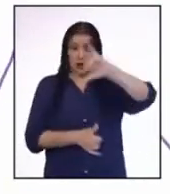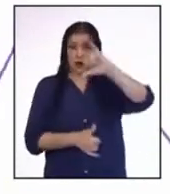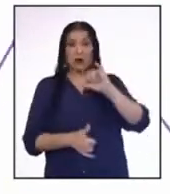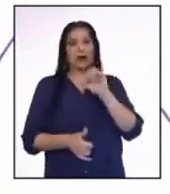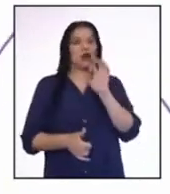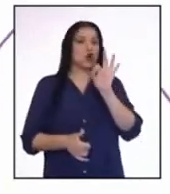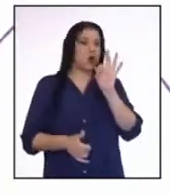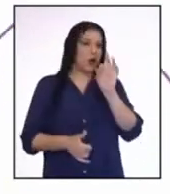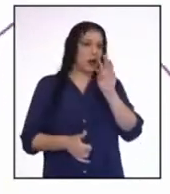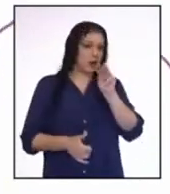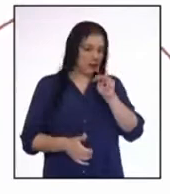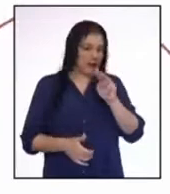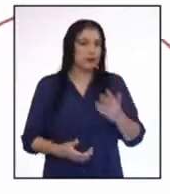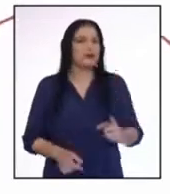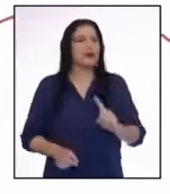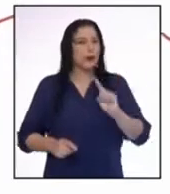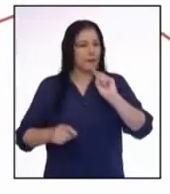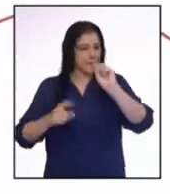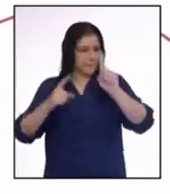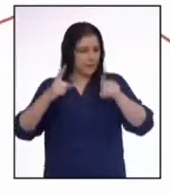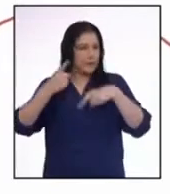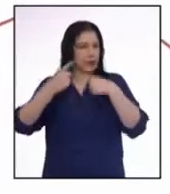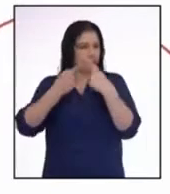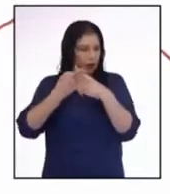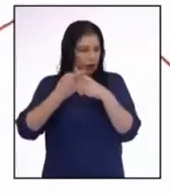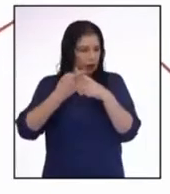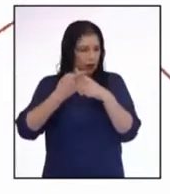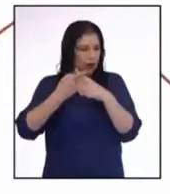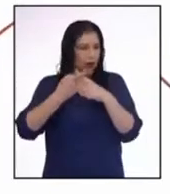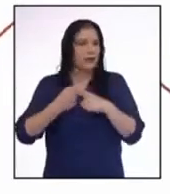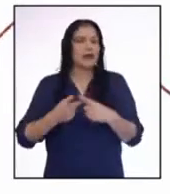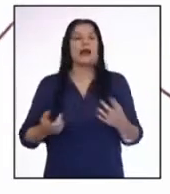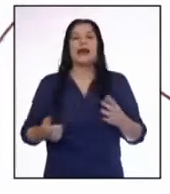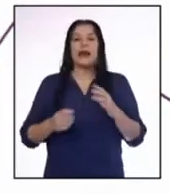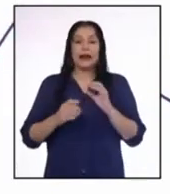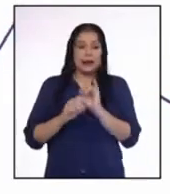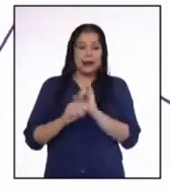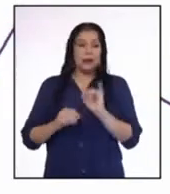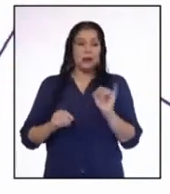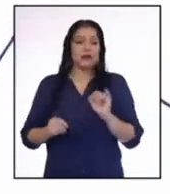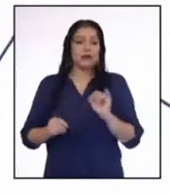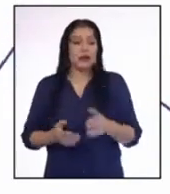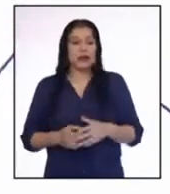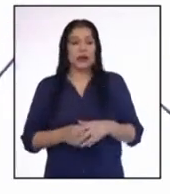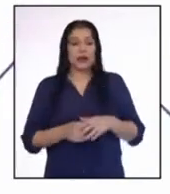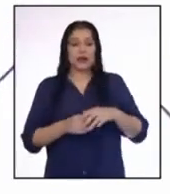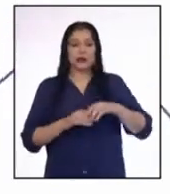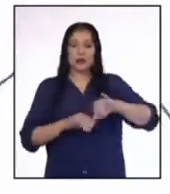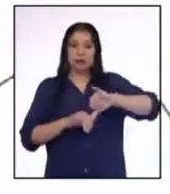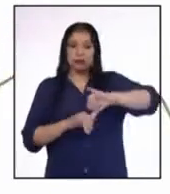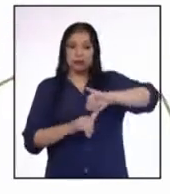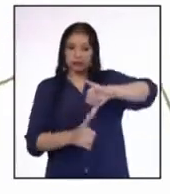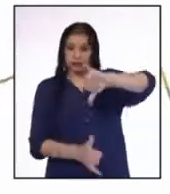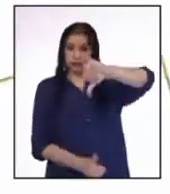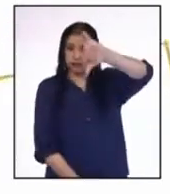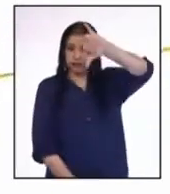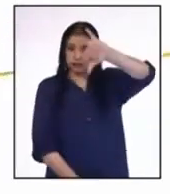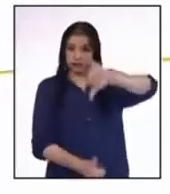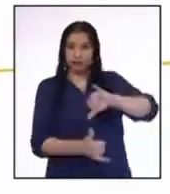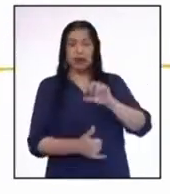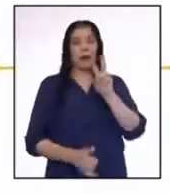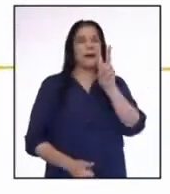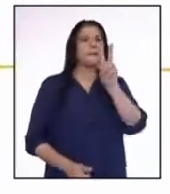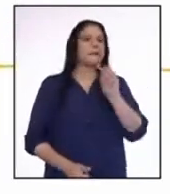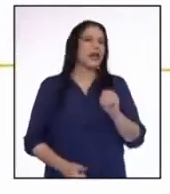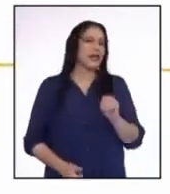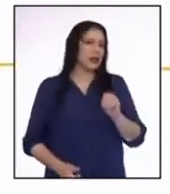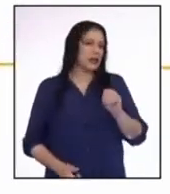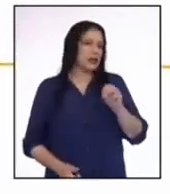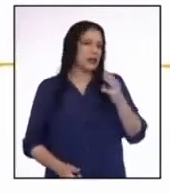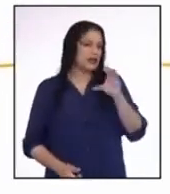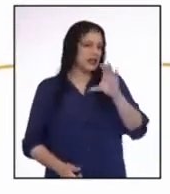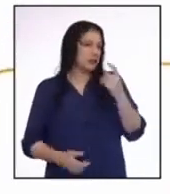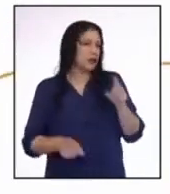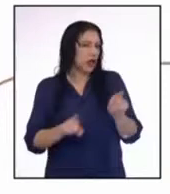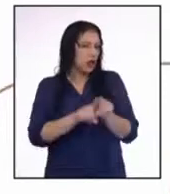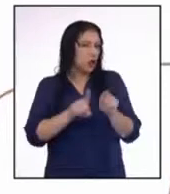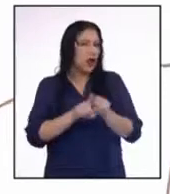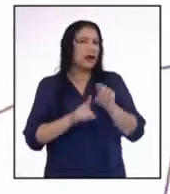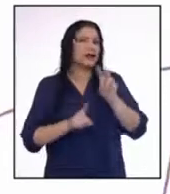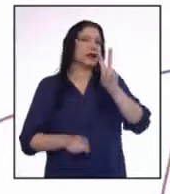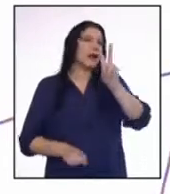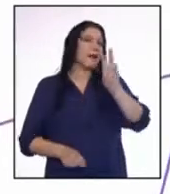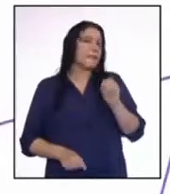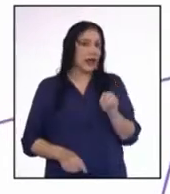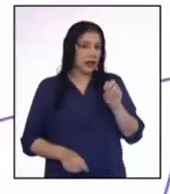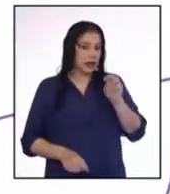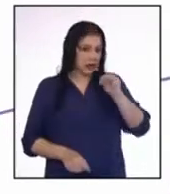ancho. Paso 1. Trazamos en el lado izquierdo una línea de 20 centímetros, que en la realidad serían